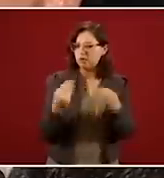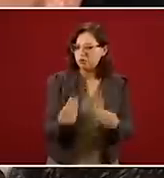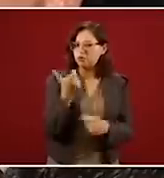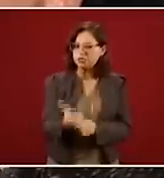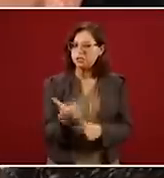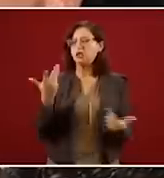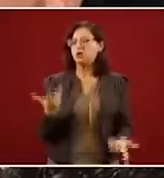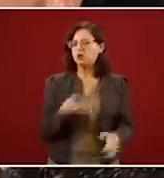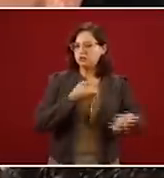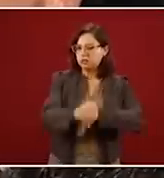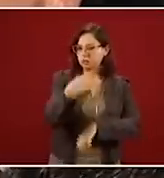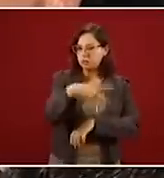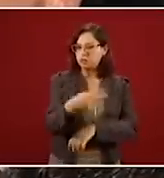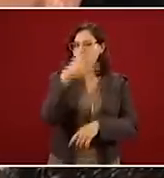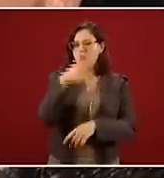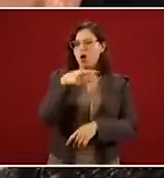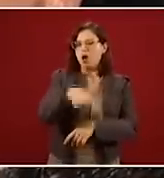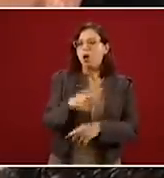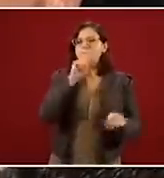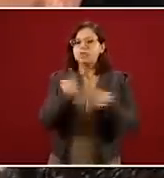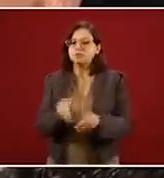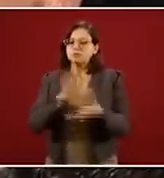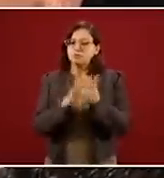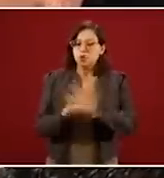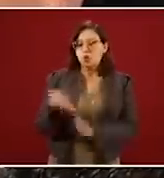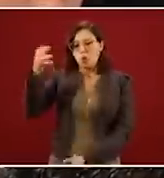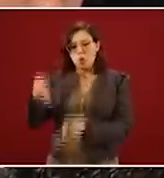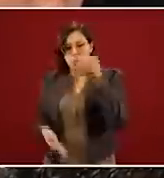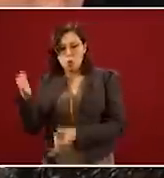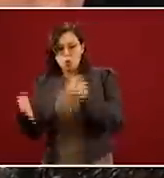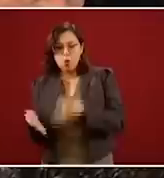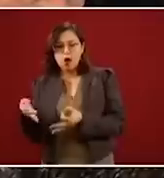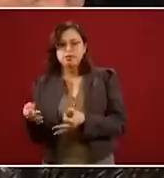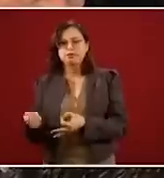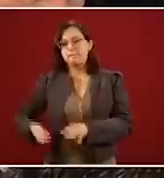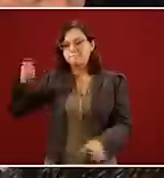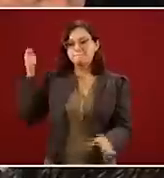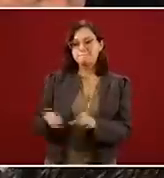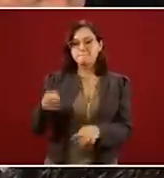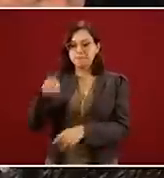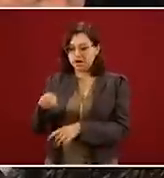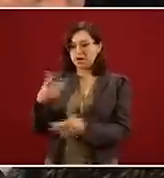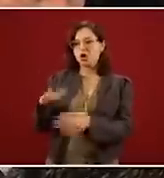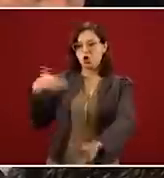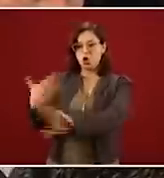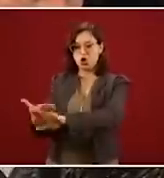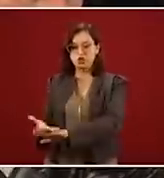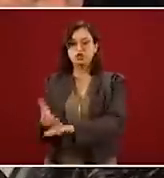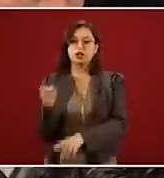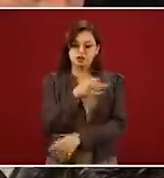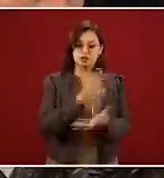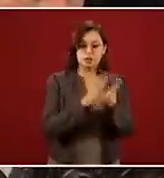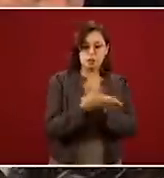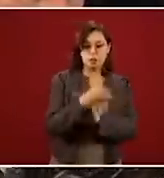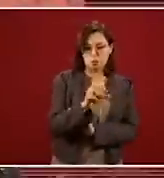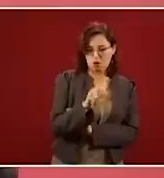que podría haber colusión entre el juez que dictó esta sentencia, bueno, del embargo, precisamente con